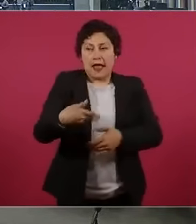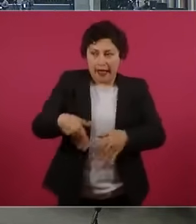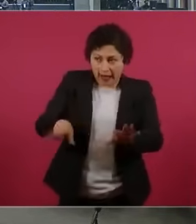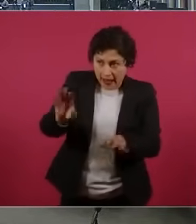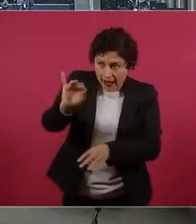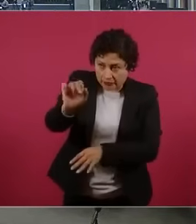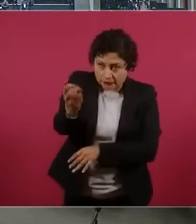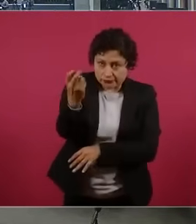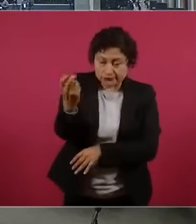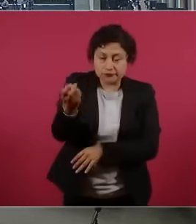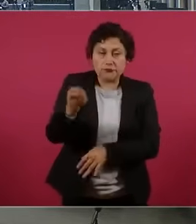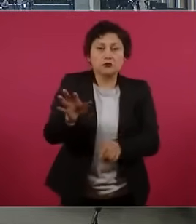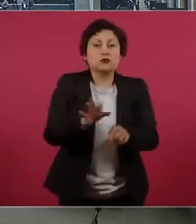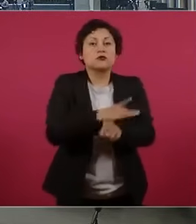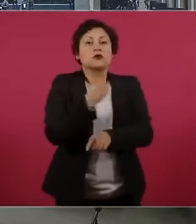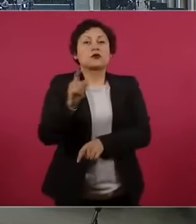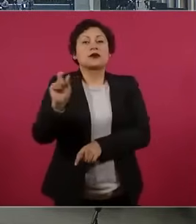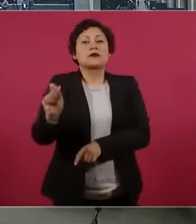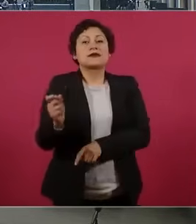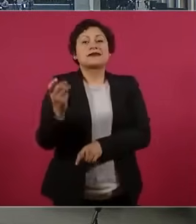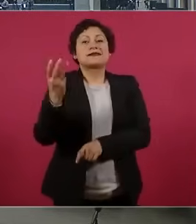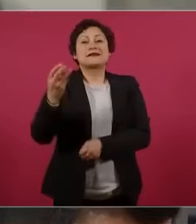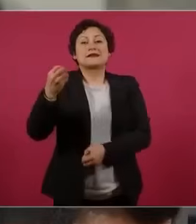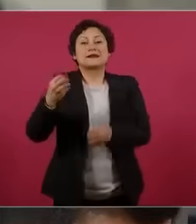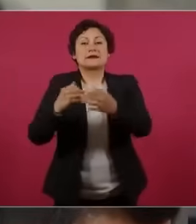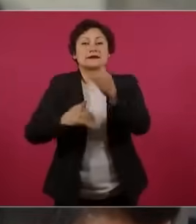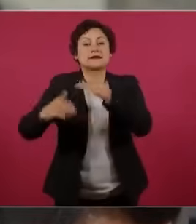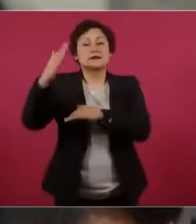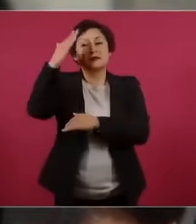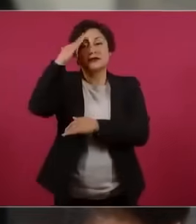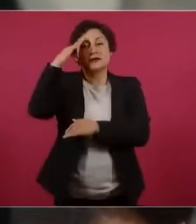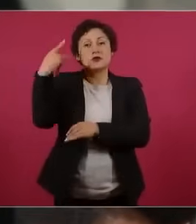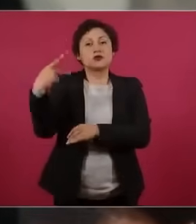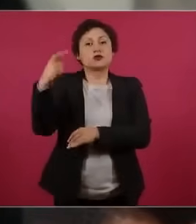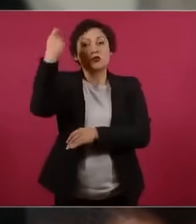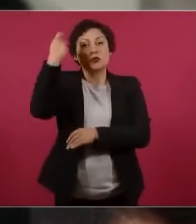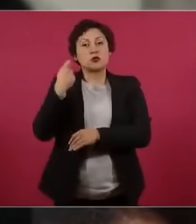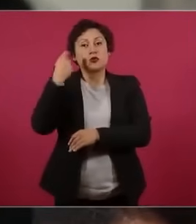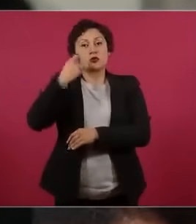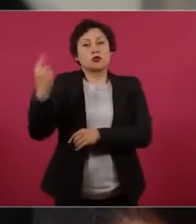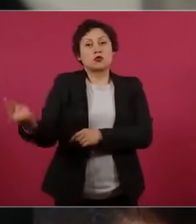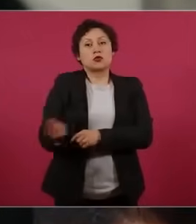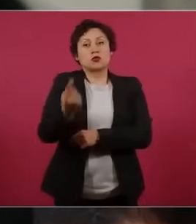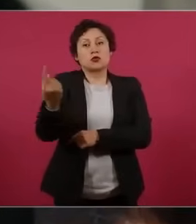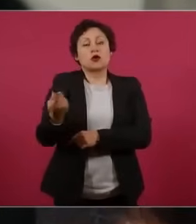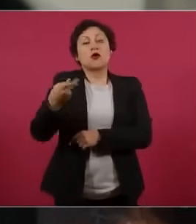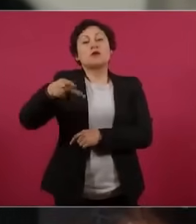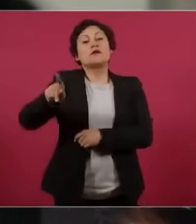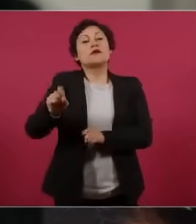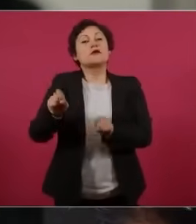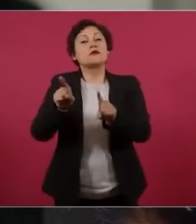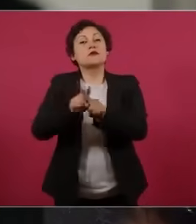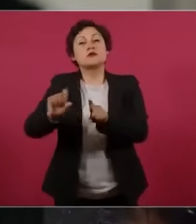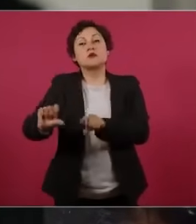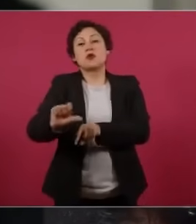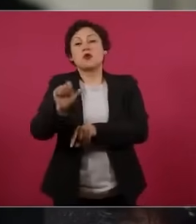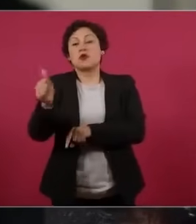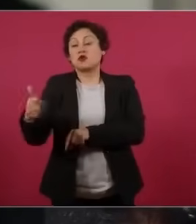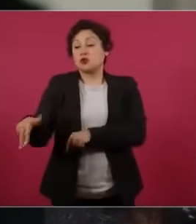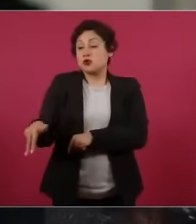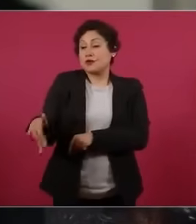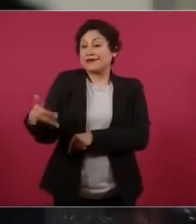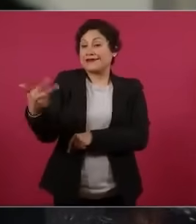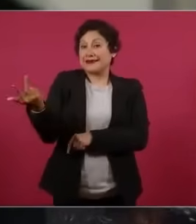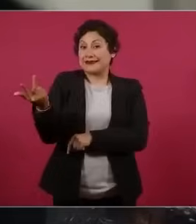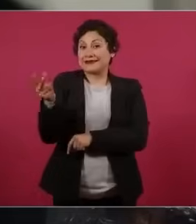23 ministros en retiro con pensiones vitalicias, pero también 13 viudas y viudos que también cobran una